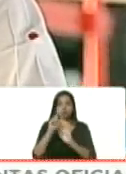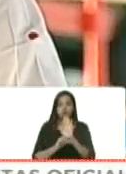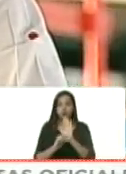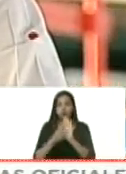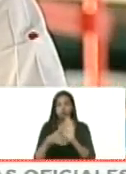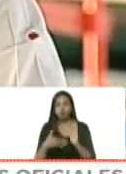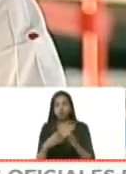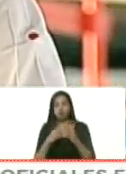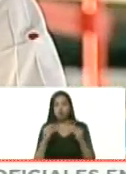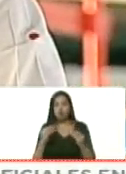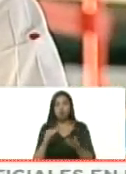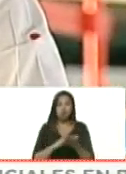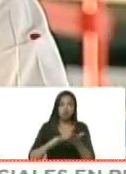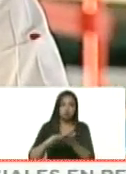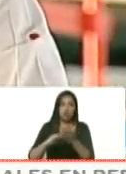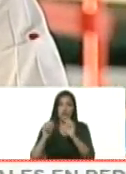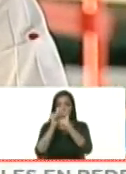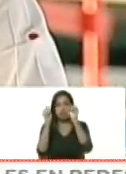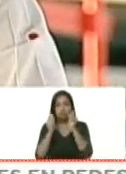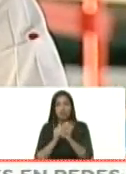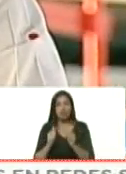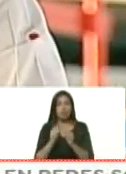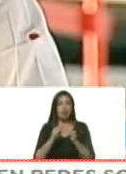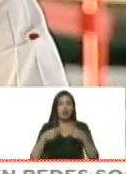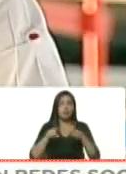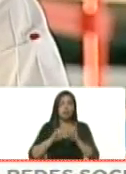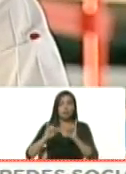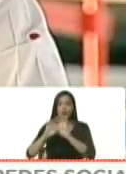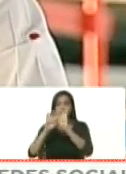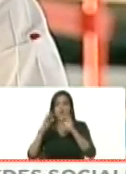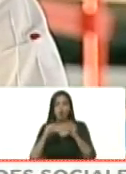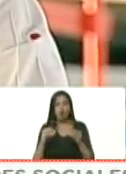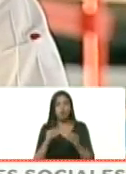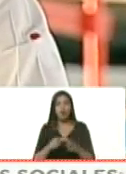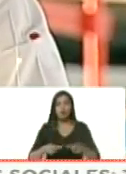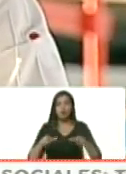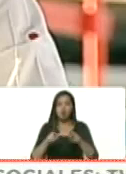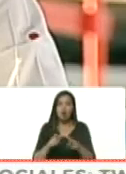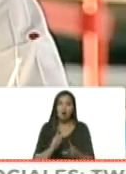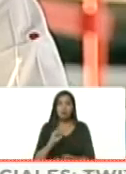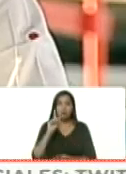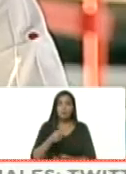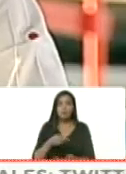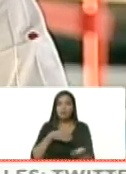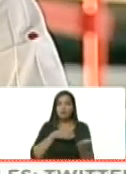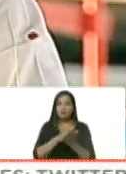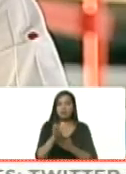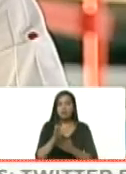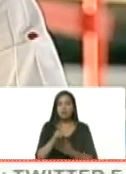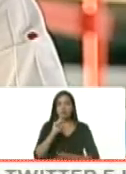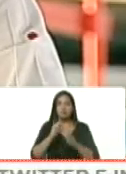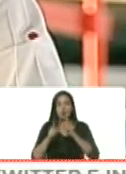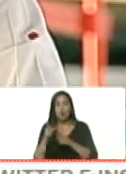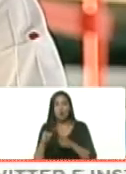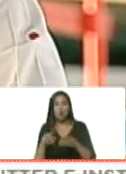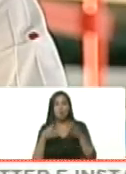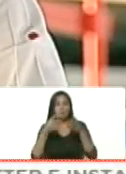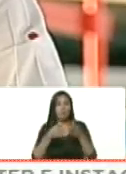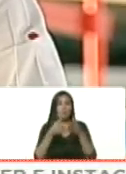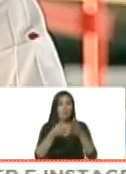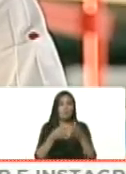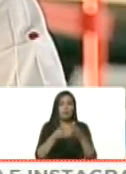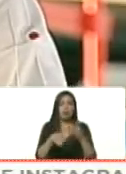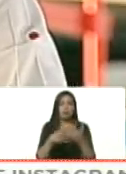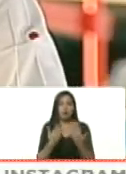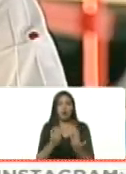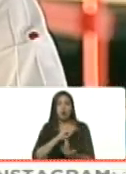tarifas, mejoramiento de nuestro sistema de movilización de carga dentro de los puertos, garantía de que los canales de navegación que tenemos nosotros en